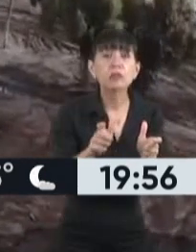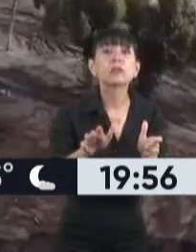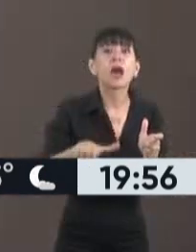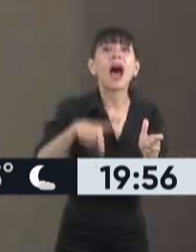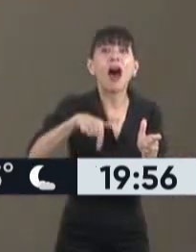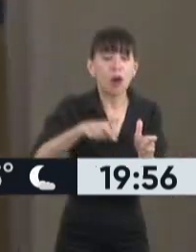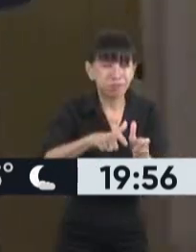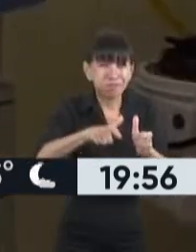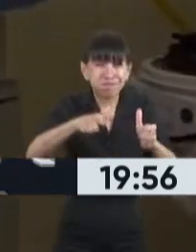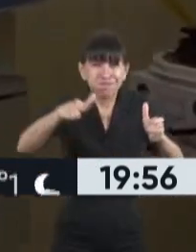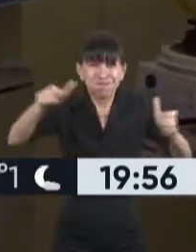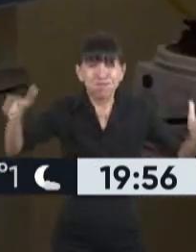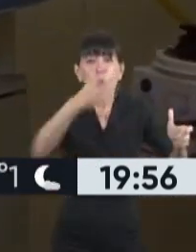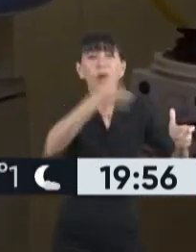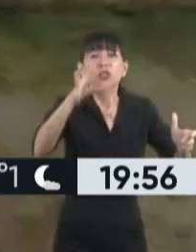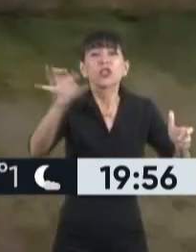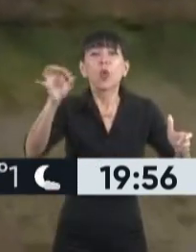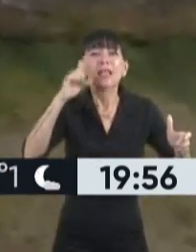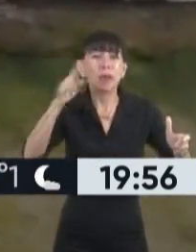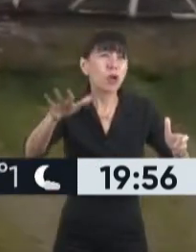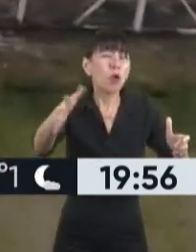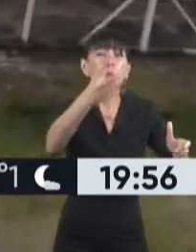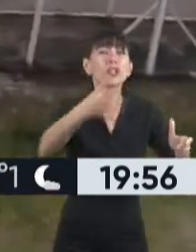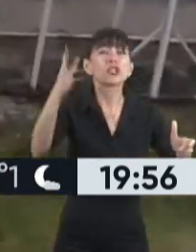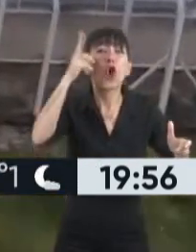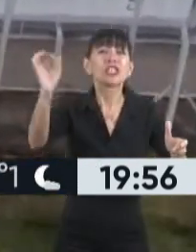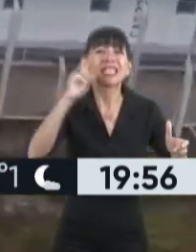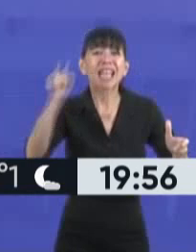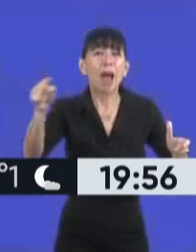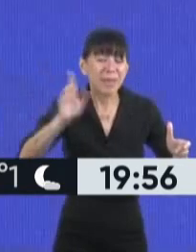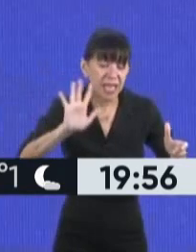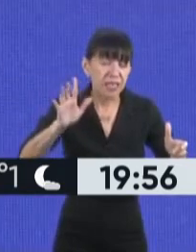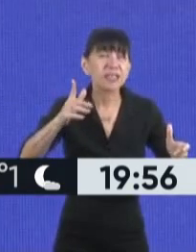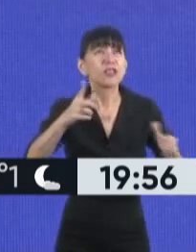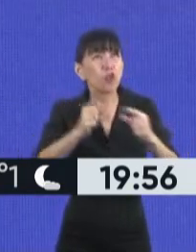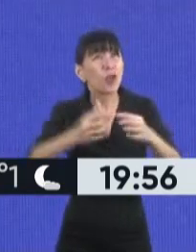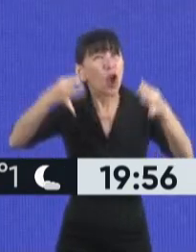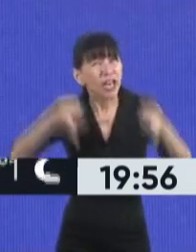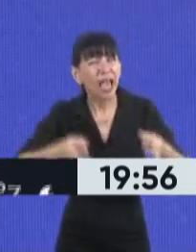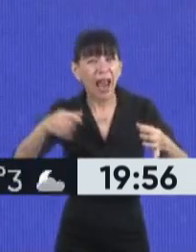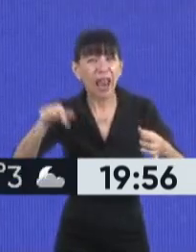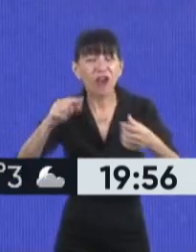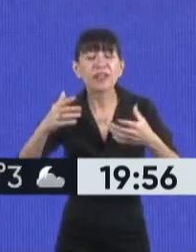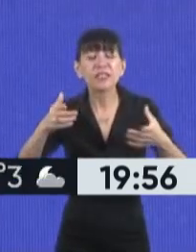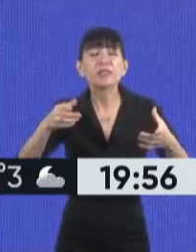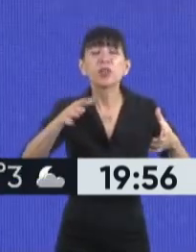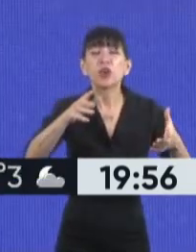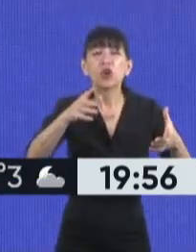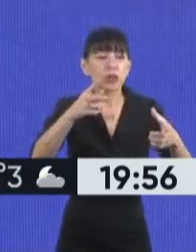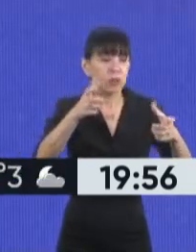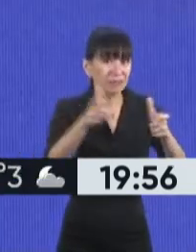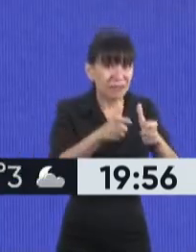450.000 tienen hoy. O 480.000, estamos discutiendo el número real. Pero lo cierto es que más del